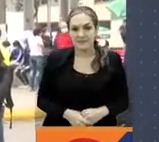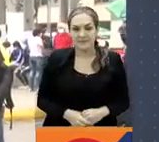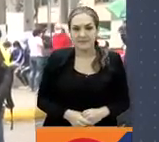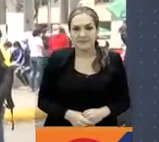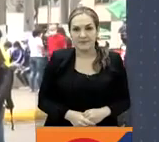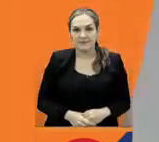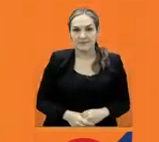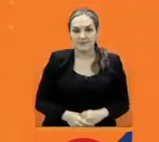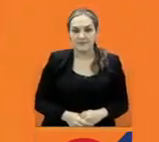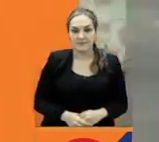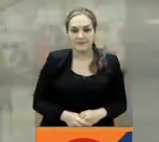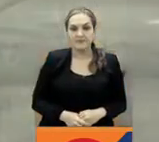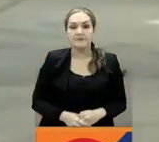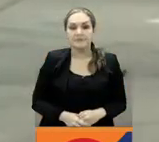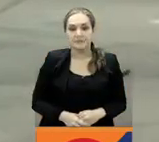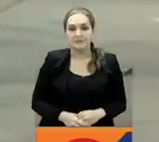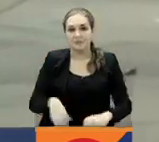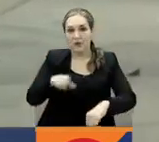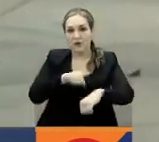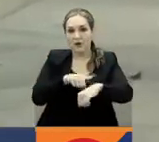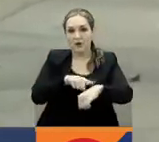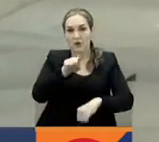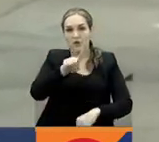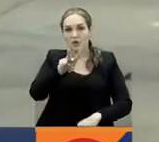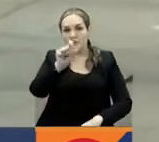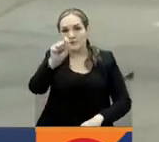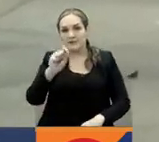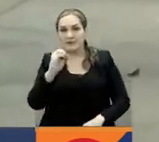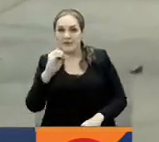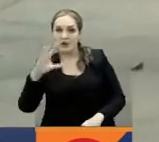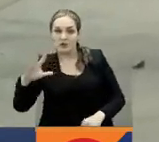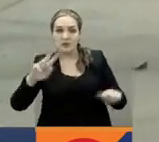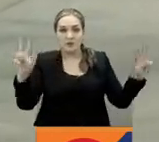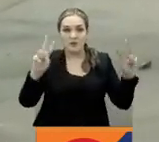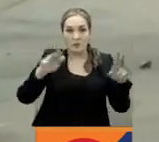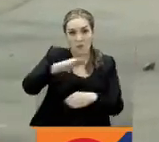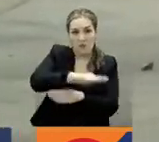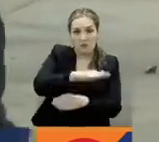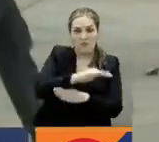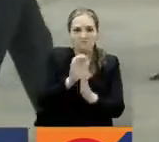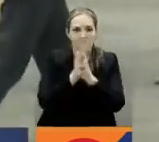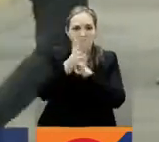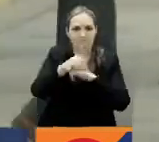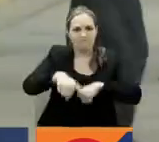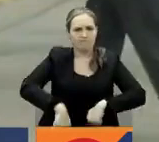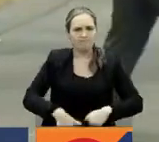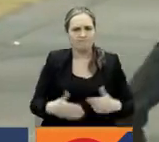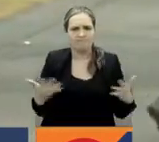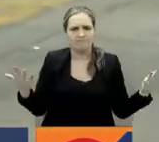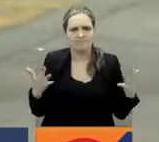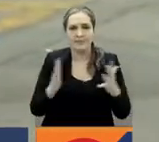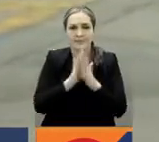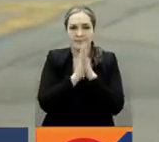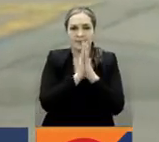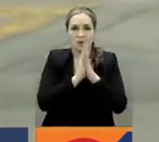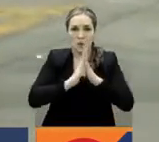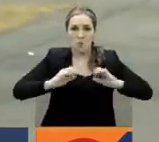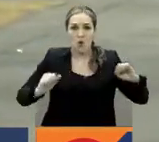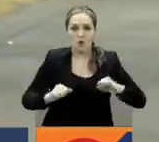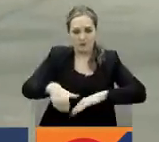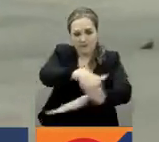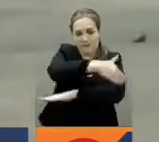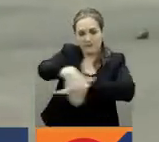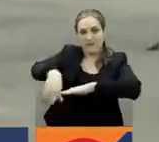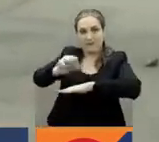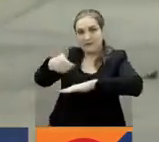Carolina, televidentes, 12:05 minutos de la tarde. Los saluda hasta ahora desde el centro de la ciudad, carrera décima